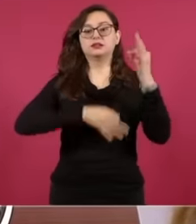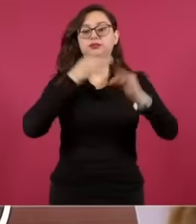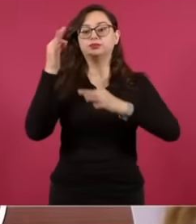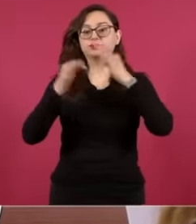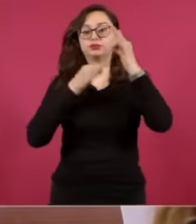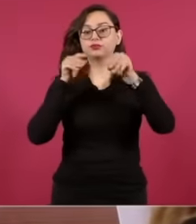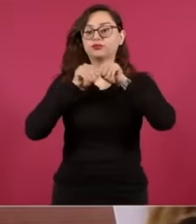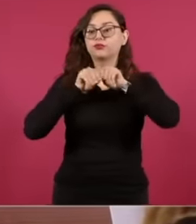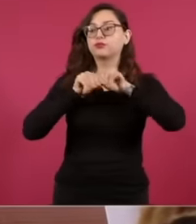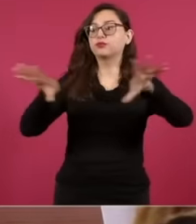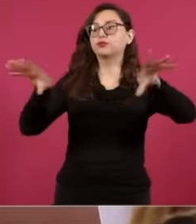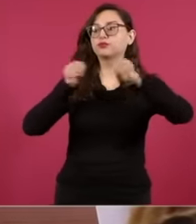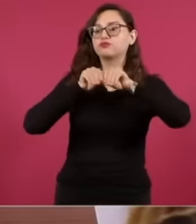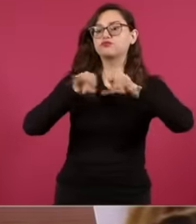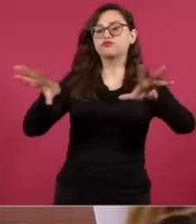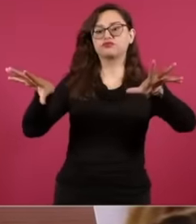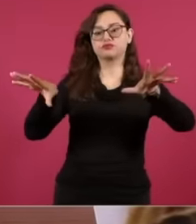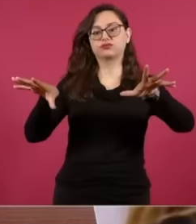control, a que se